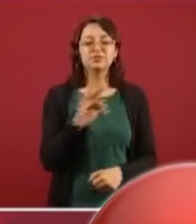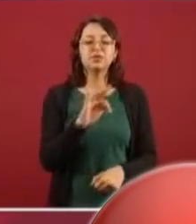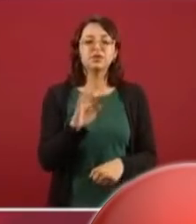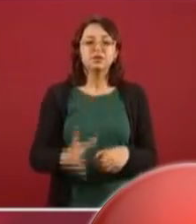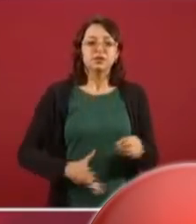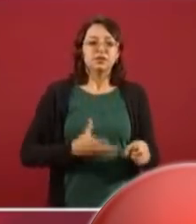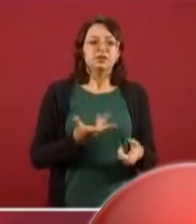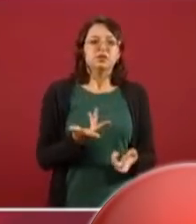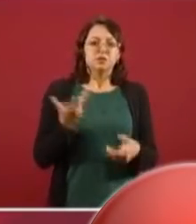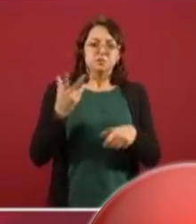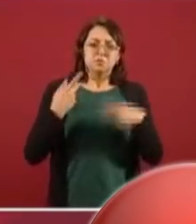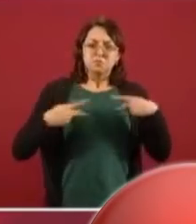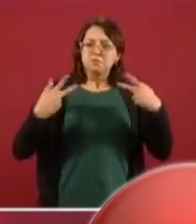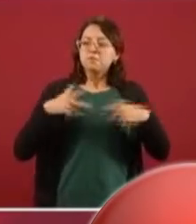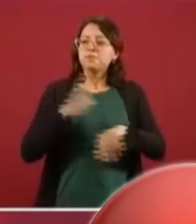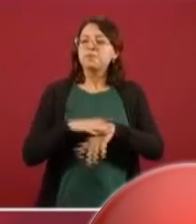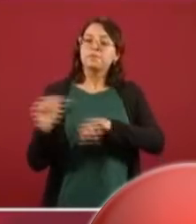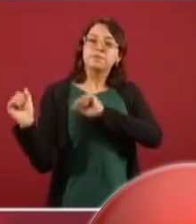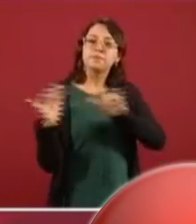utilizadas,